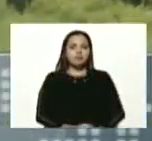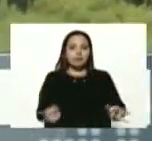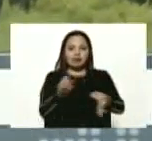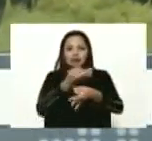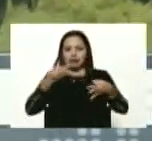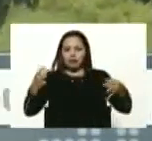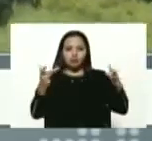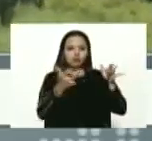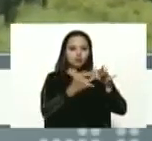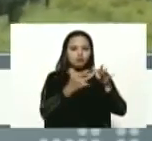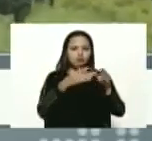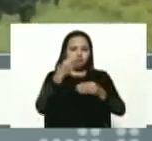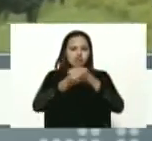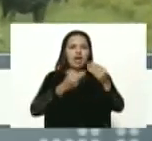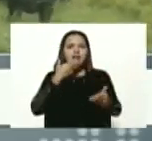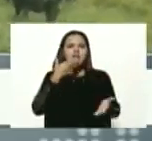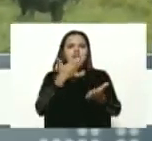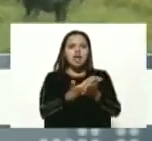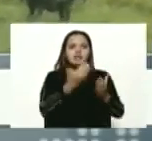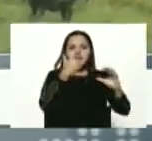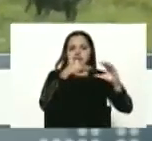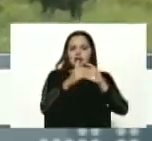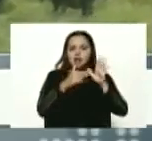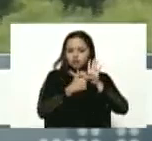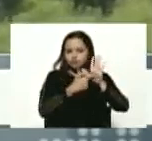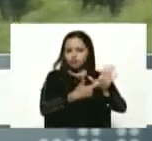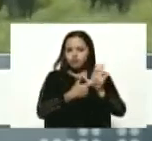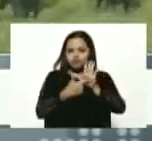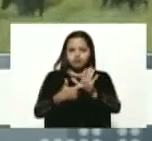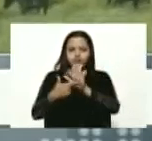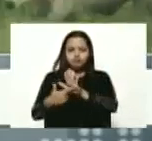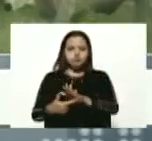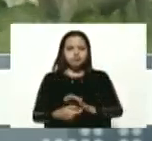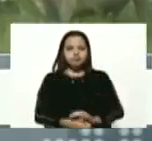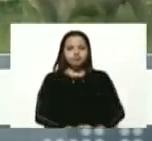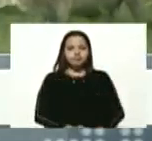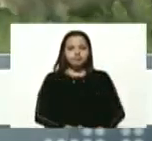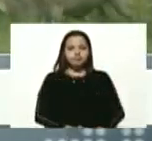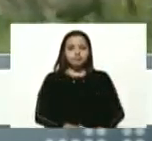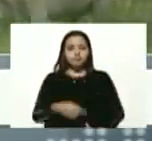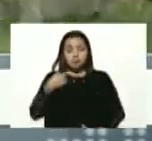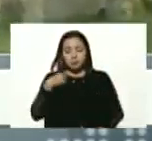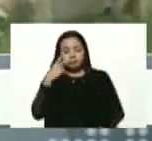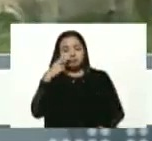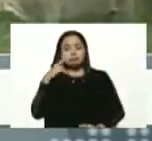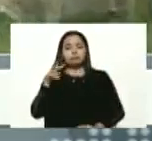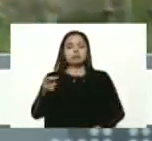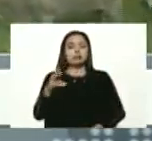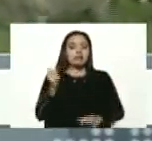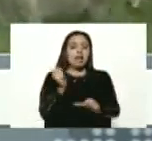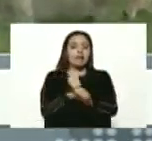Excelente, Virgilio, gracias por tu mensaje. Lo he recibido